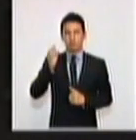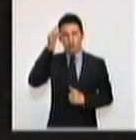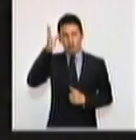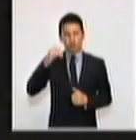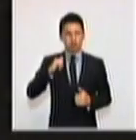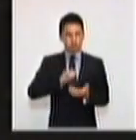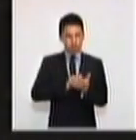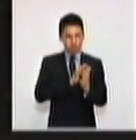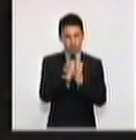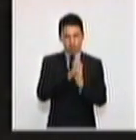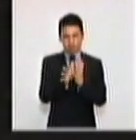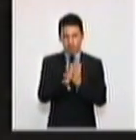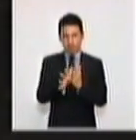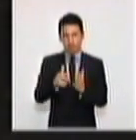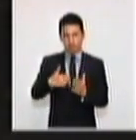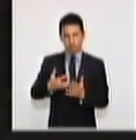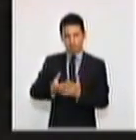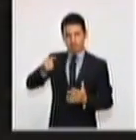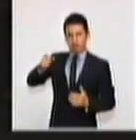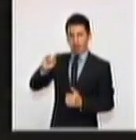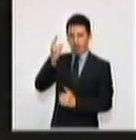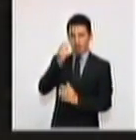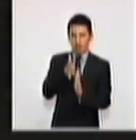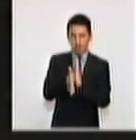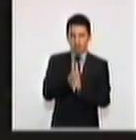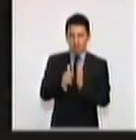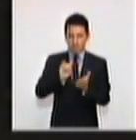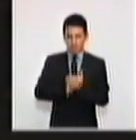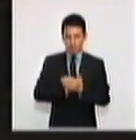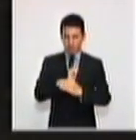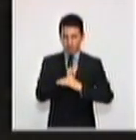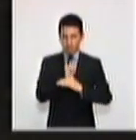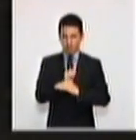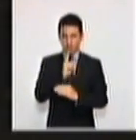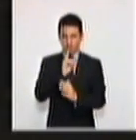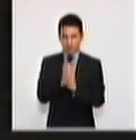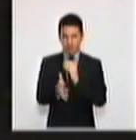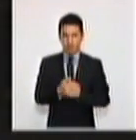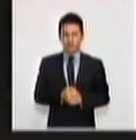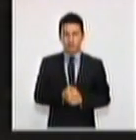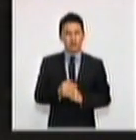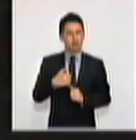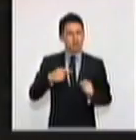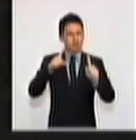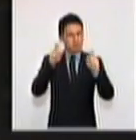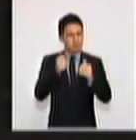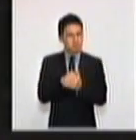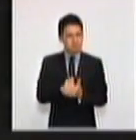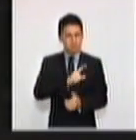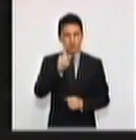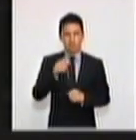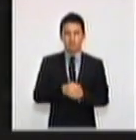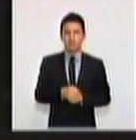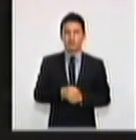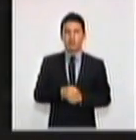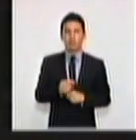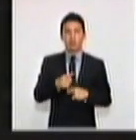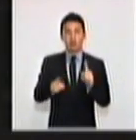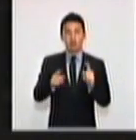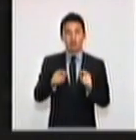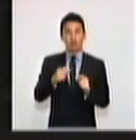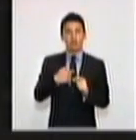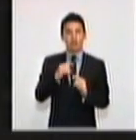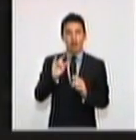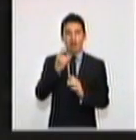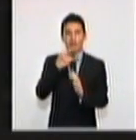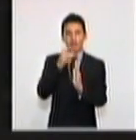de las palabras que he dicho en el día de hoy en esta corporación. No voy a insistir en ese tema, pero dejo claro que no retiro ni una sola